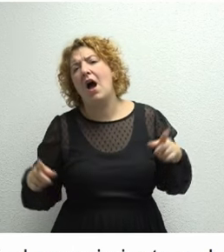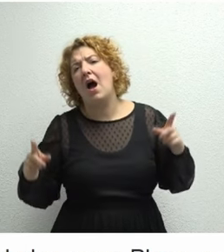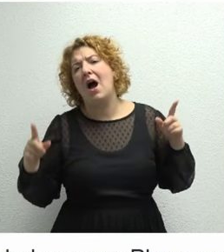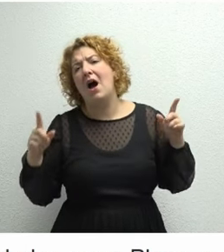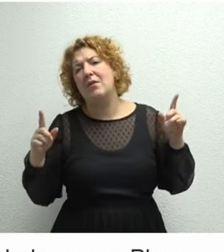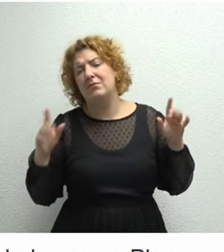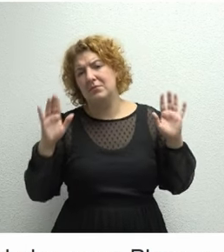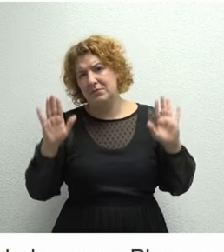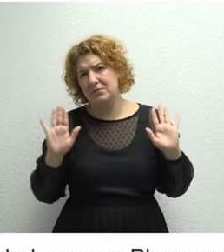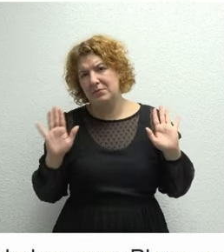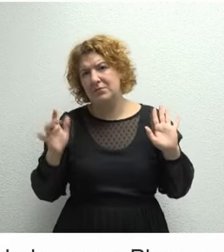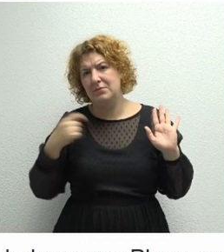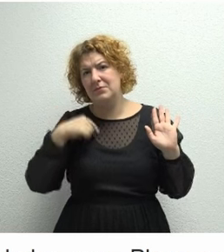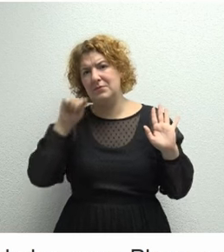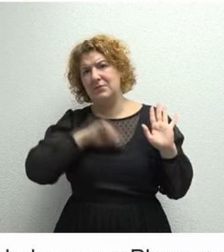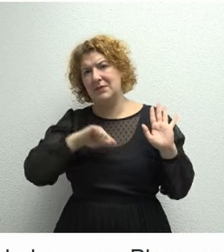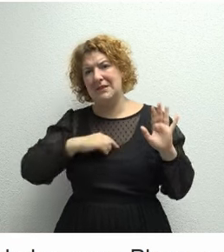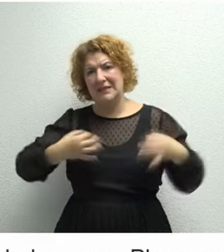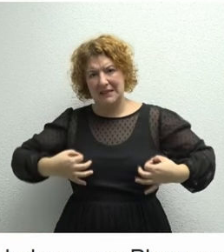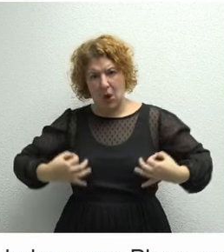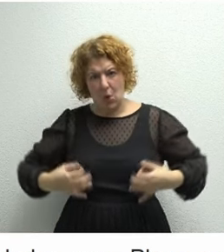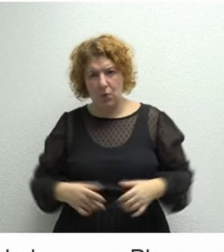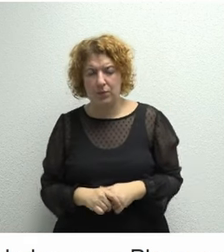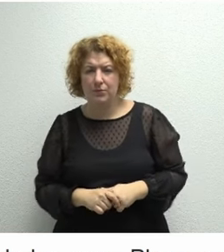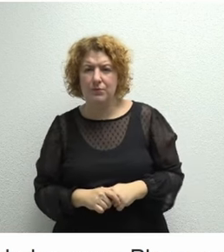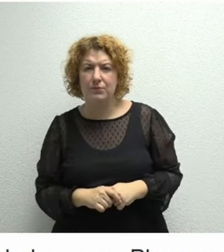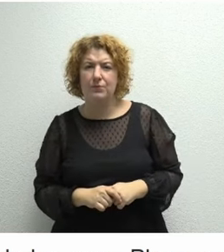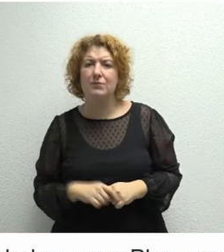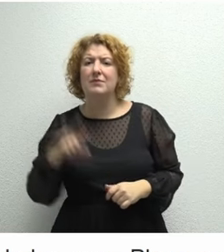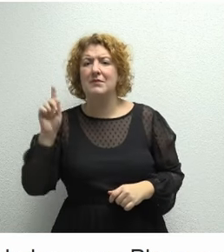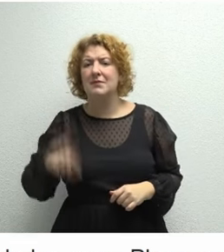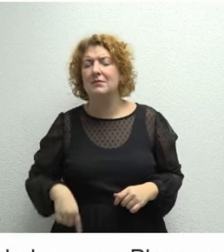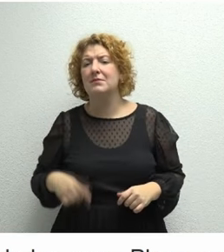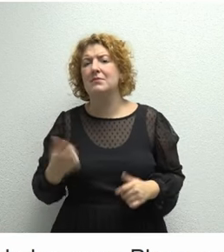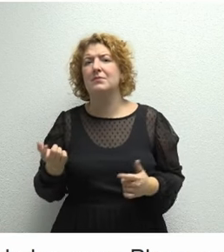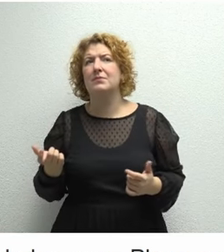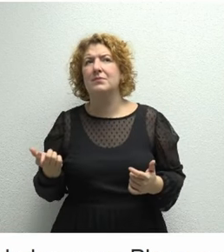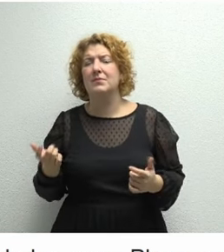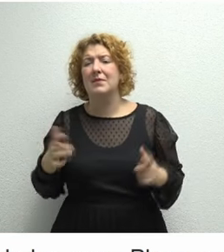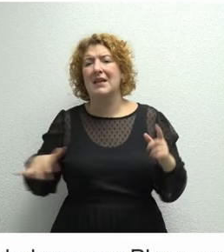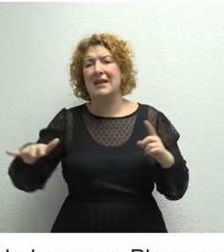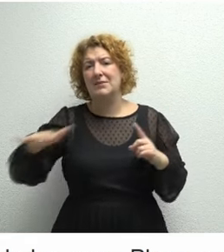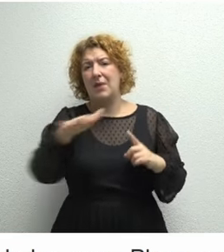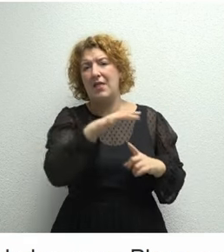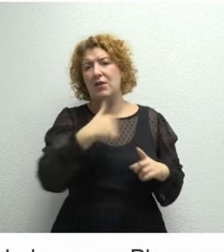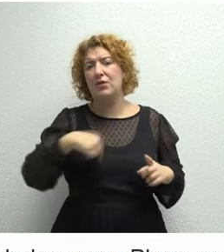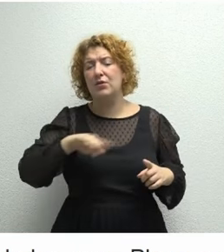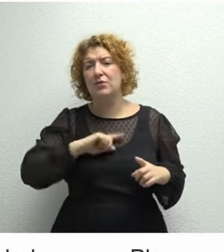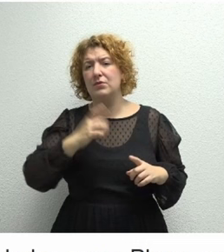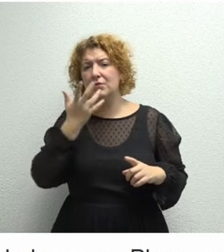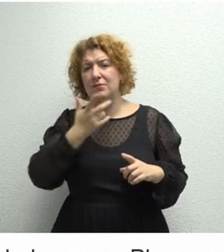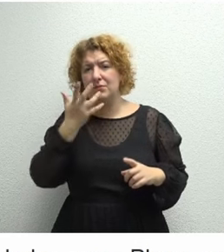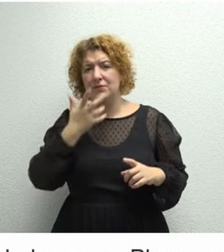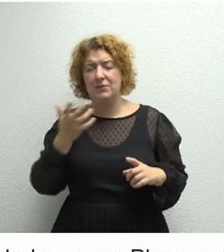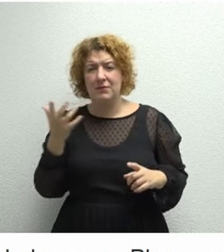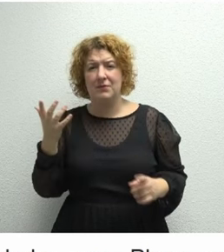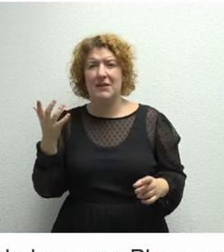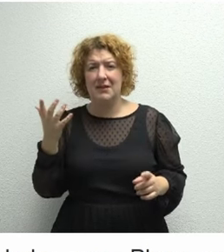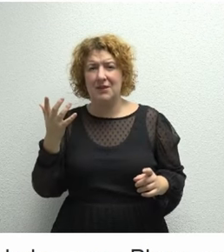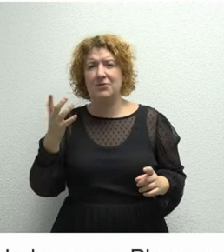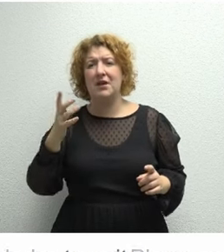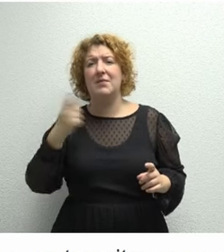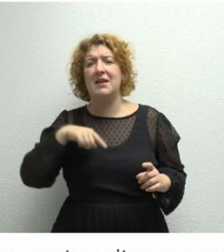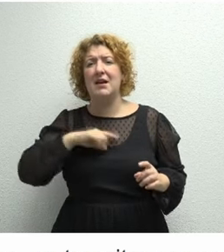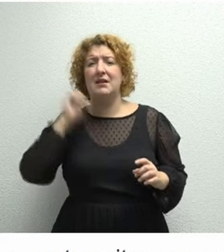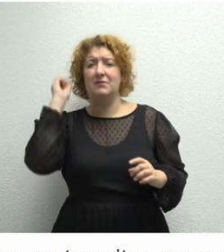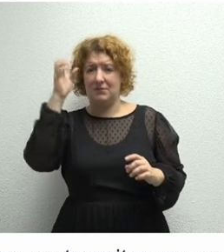que nos sentimos pues pues más seguras no también nos ayuda a reconocer en los espacios donde nos hemos ido reuniendo en las jornadas que se hicieron